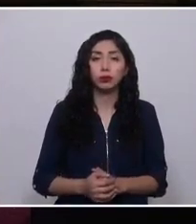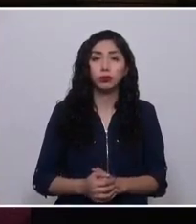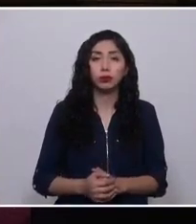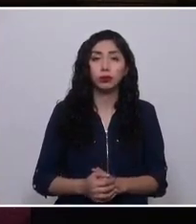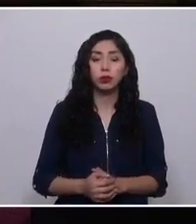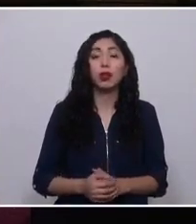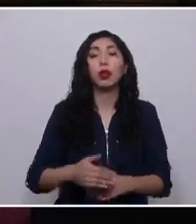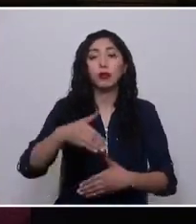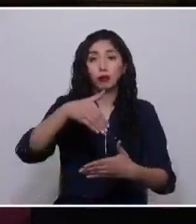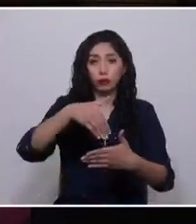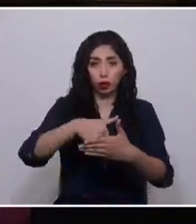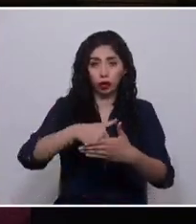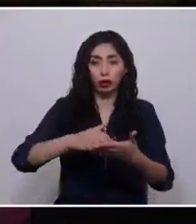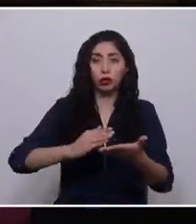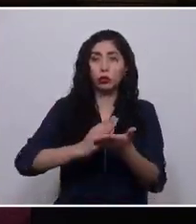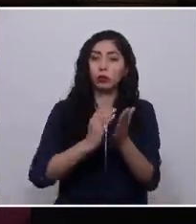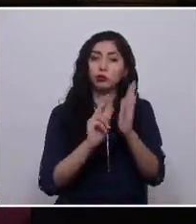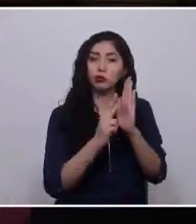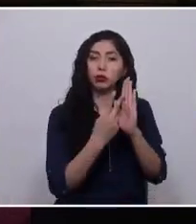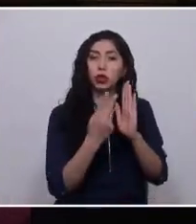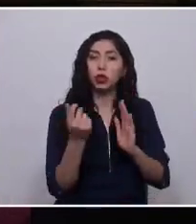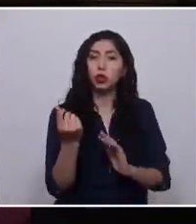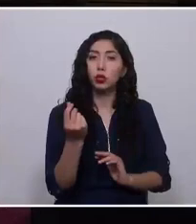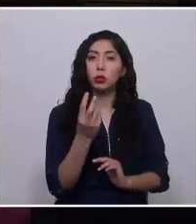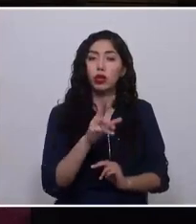En votación, la indicación número 22.